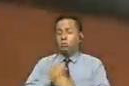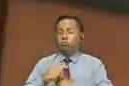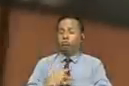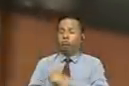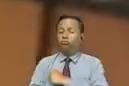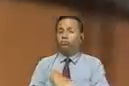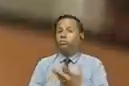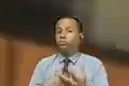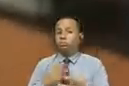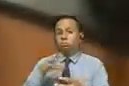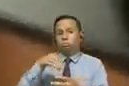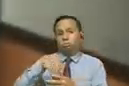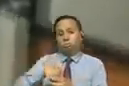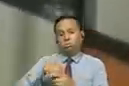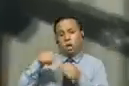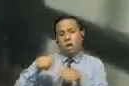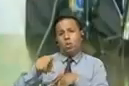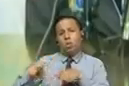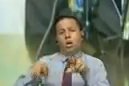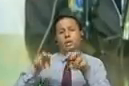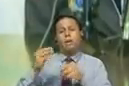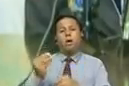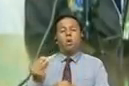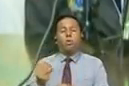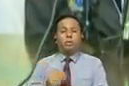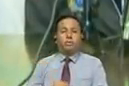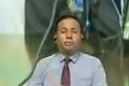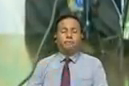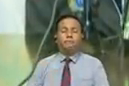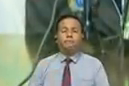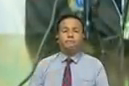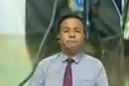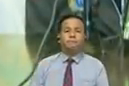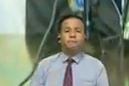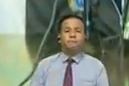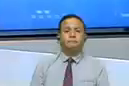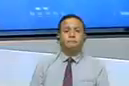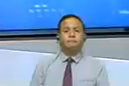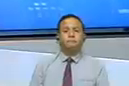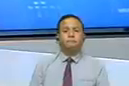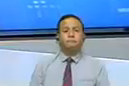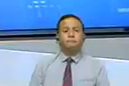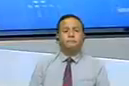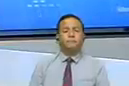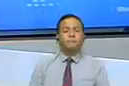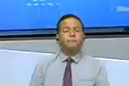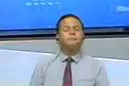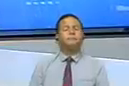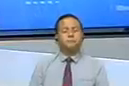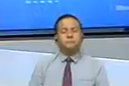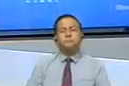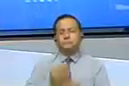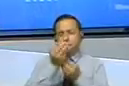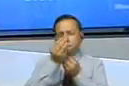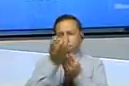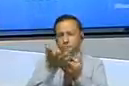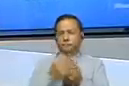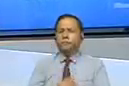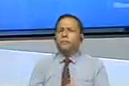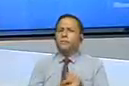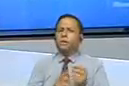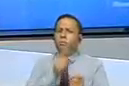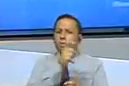en un Centro de Adolescentes Infractores. En Quito, informó Iván Casamen. También les contamos que 2 ciudadanos